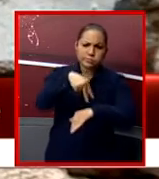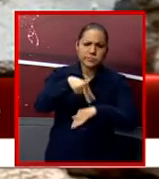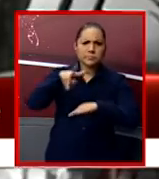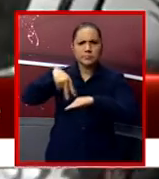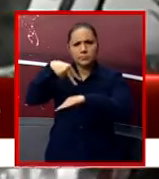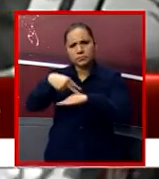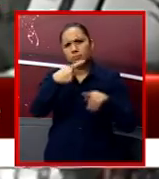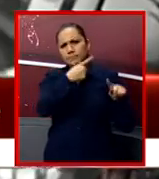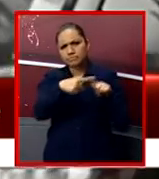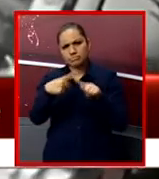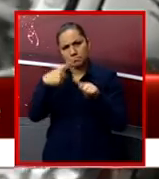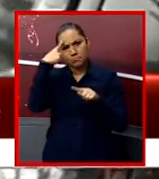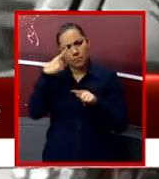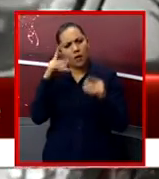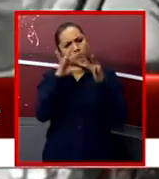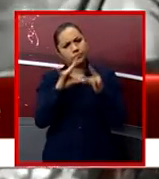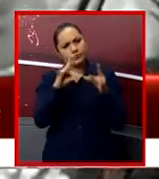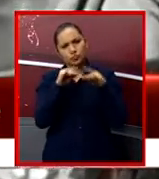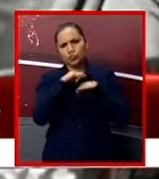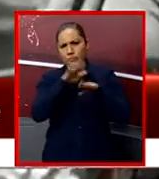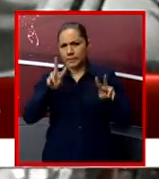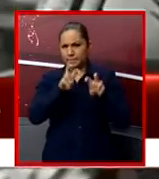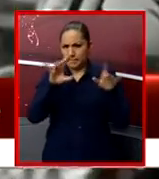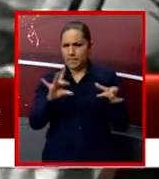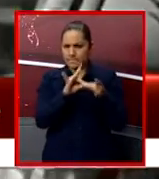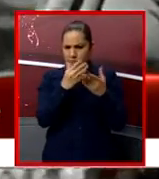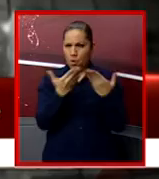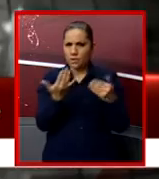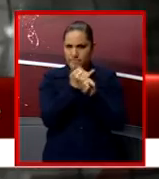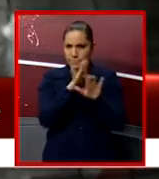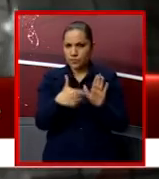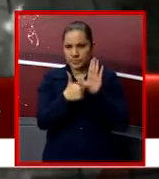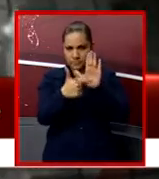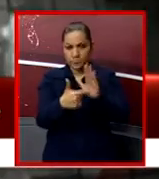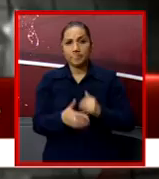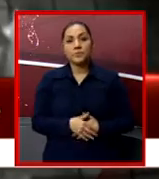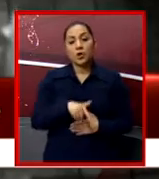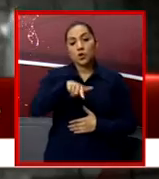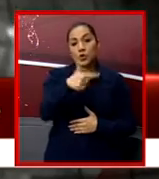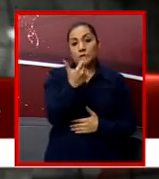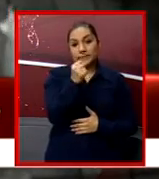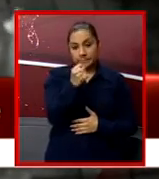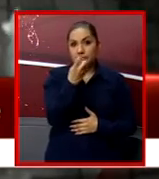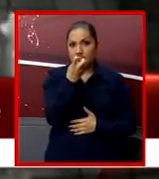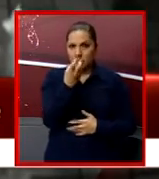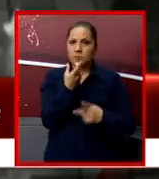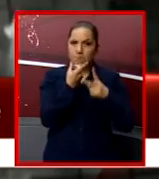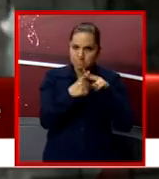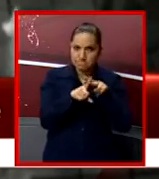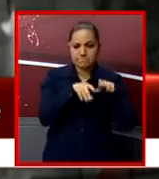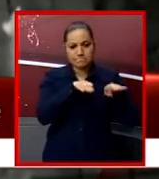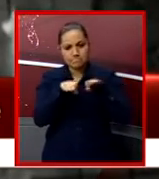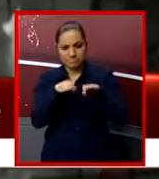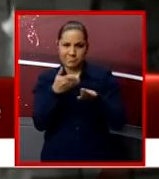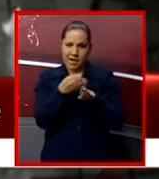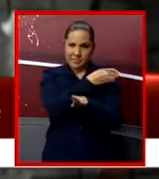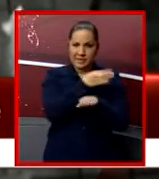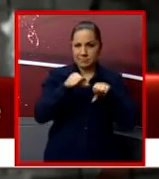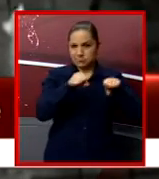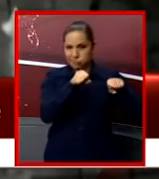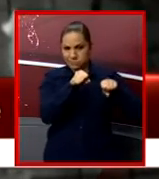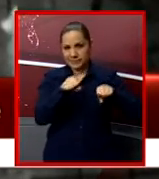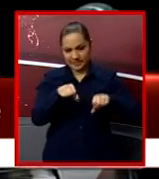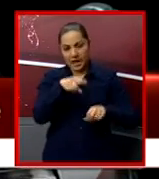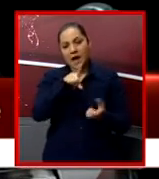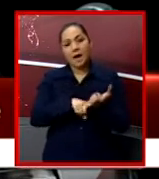el recuento. El 12 de septiembre, al reanudar los trabajos luego de los lamentables acontecimientos por los sismos, la mesa directiva del Senado